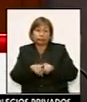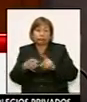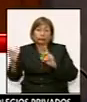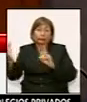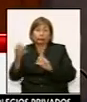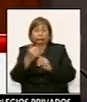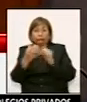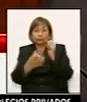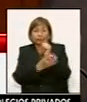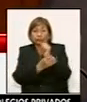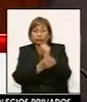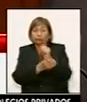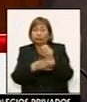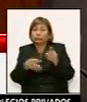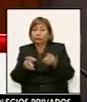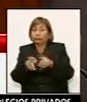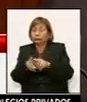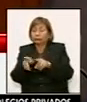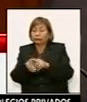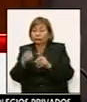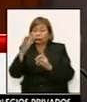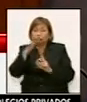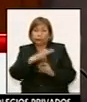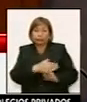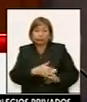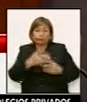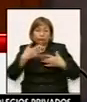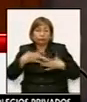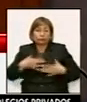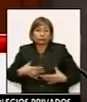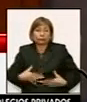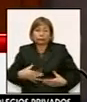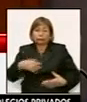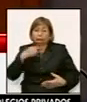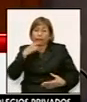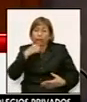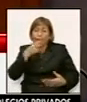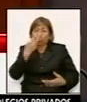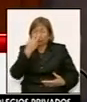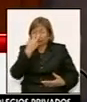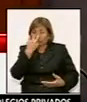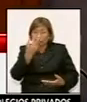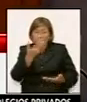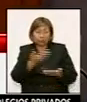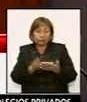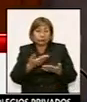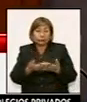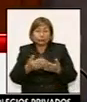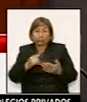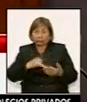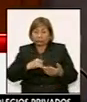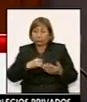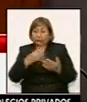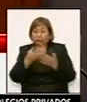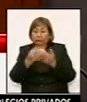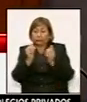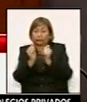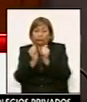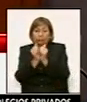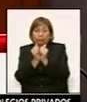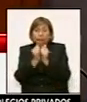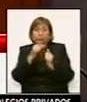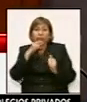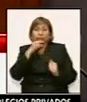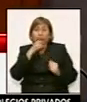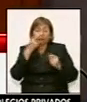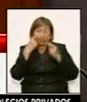captura, como incluso denigración por su condición sexual. Yo mismo, presidente, he estado detenido junto a estas mujeres y las he